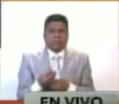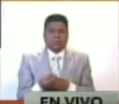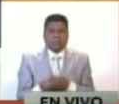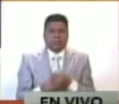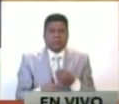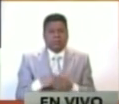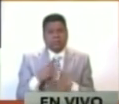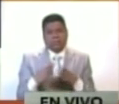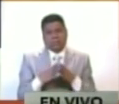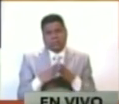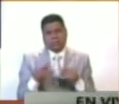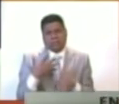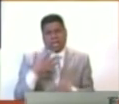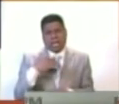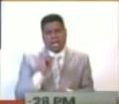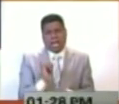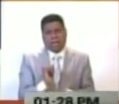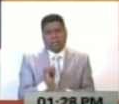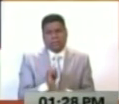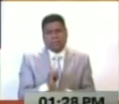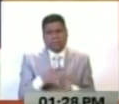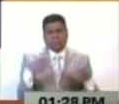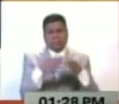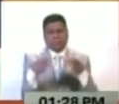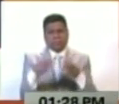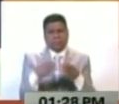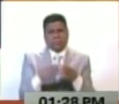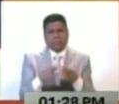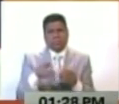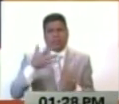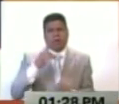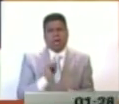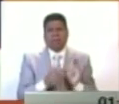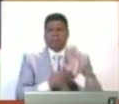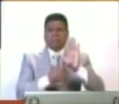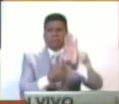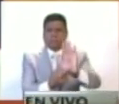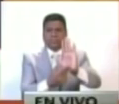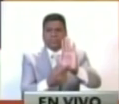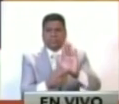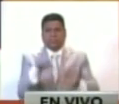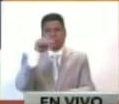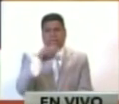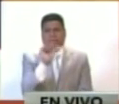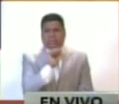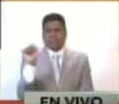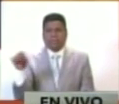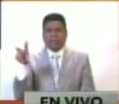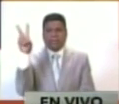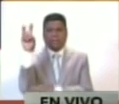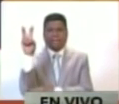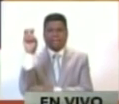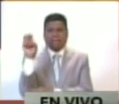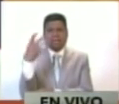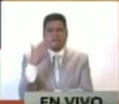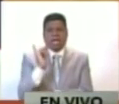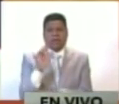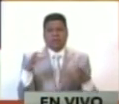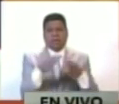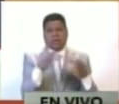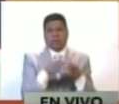mecanismos que existen en el seno de este movimiento. Ya está contemplada esta semana, el día viernes, tendremos una reunión en Nueva